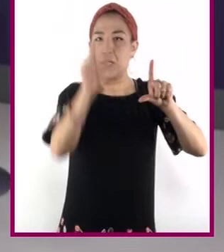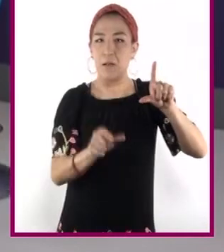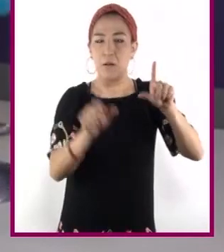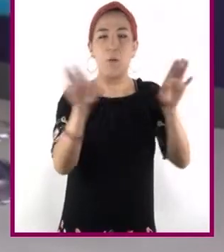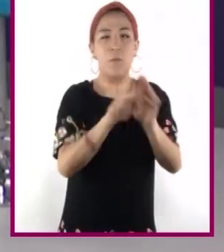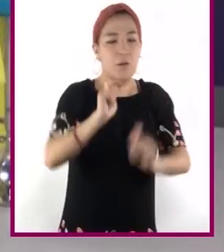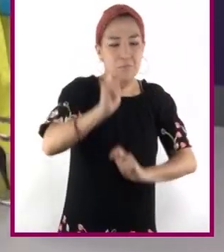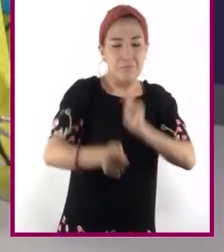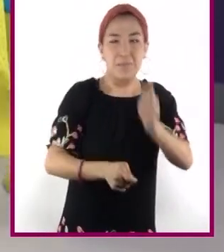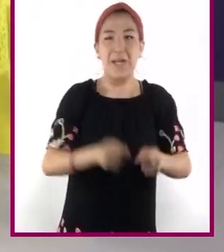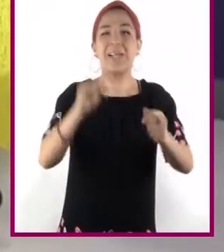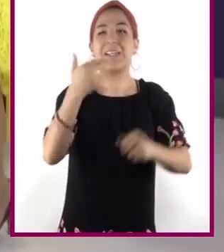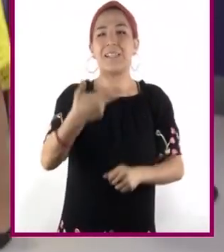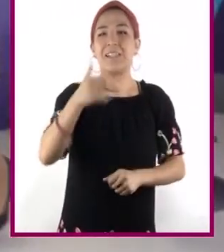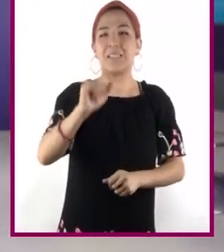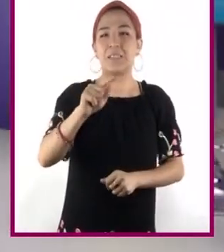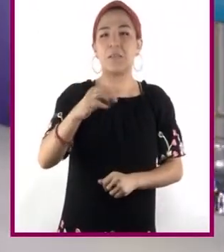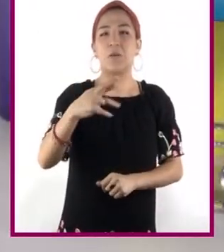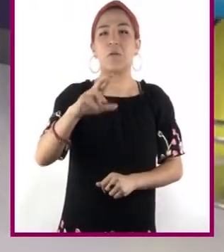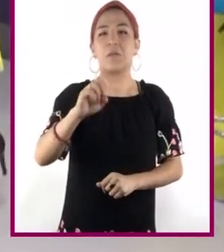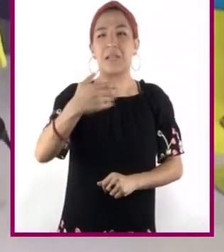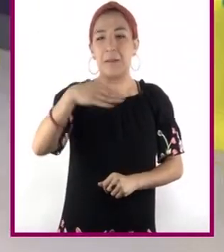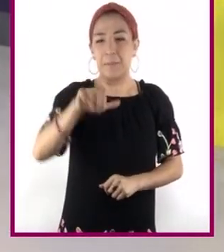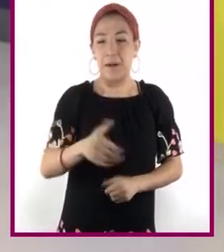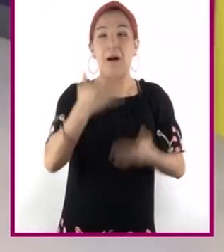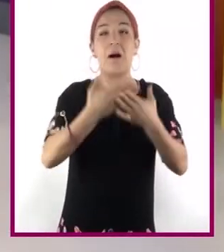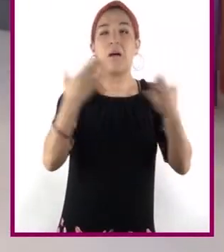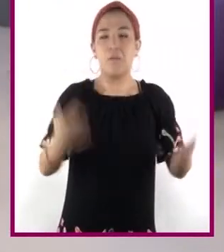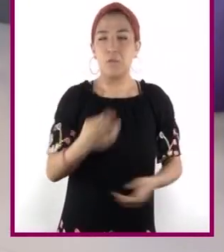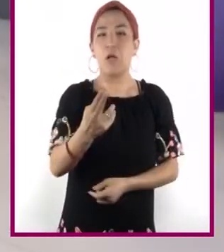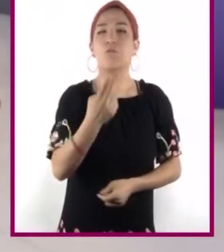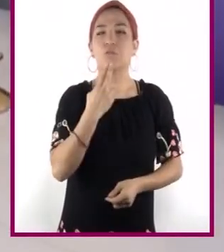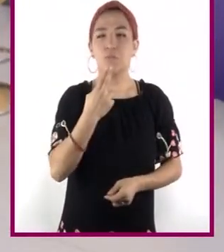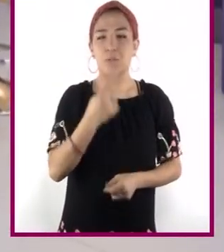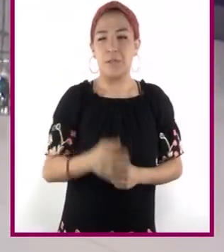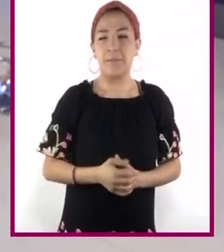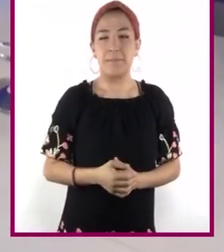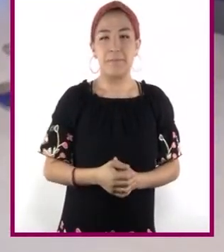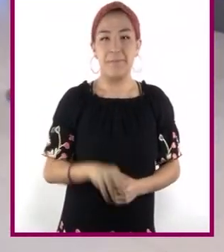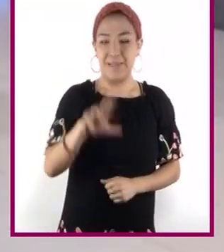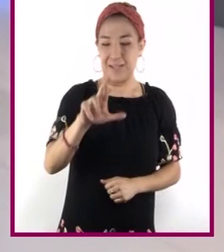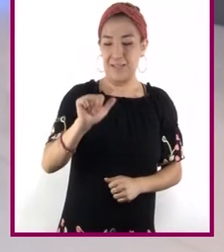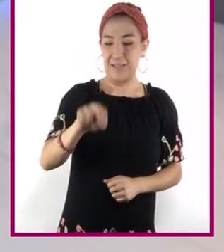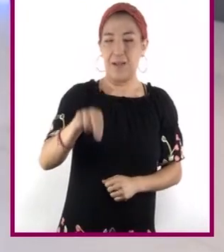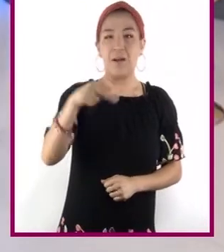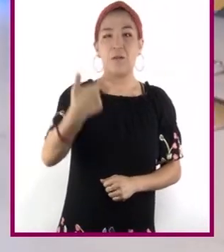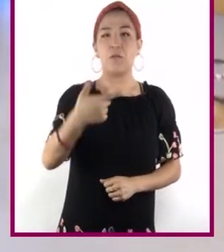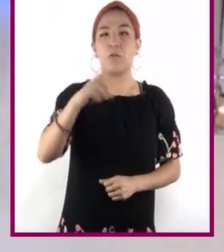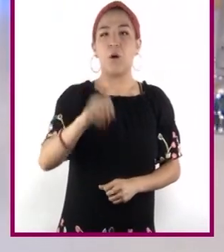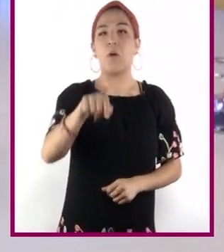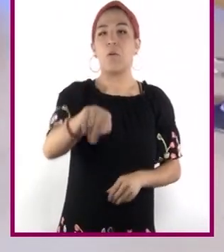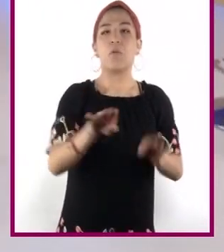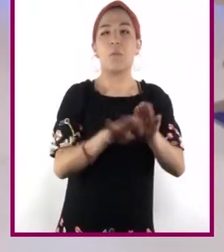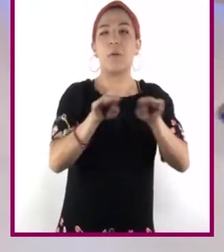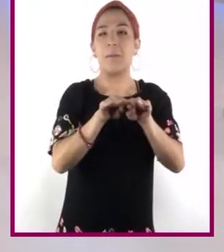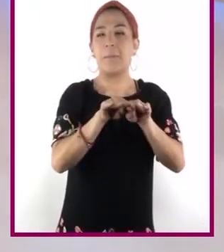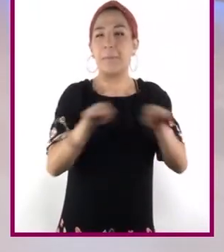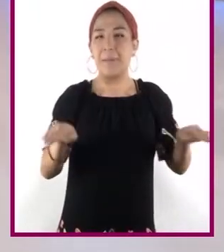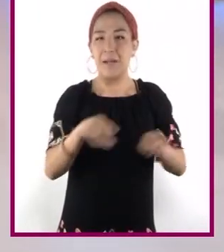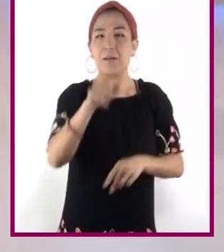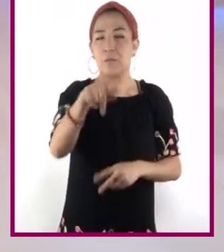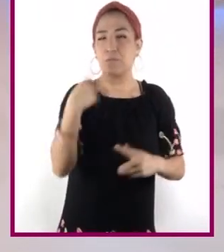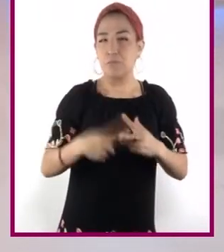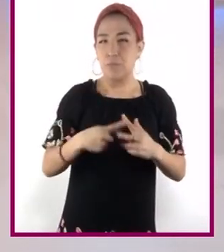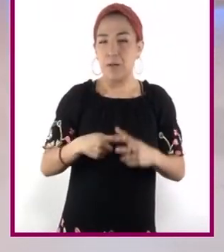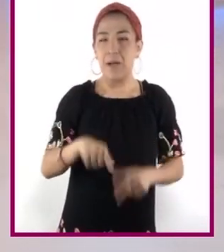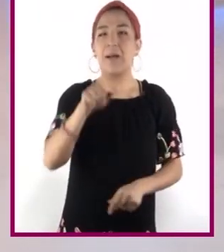interpretar histogramas. Ahora pasaremos de utilizar al rango como única medida de dispersión a utilizar la